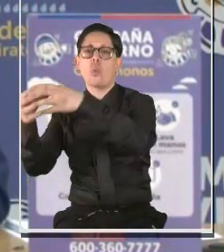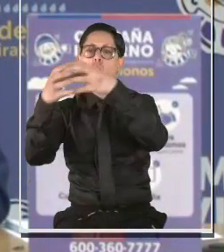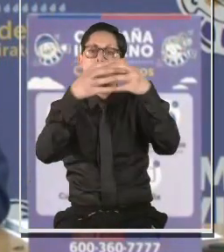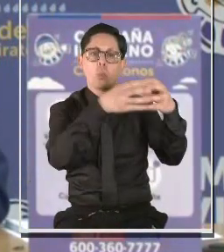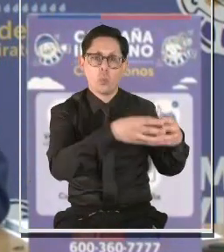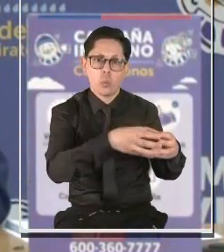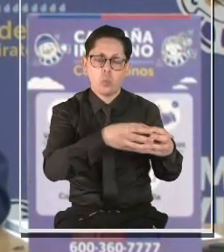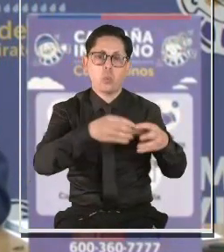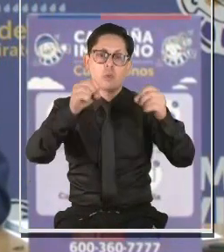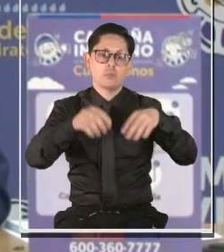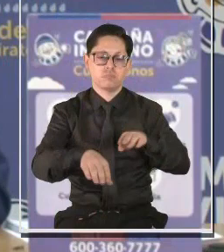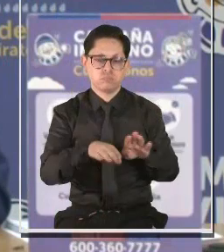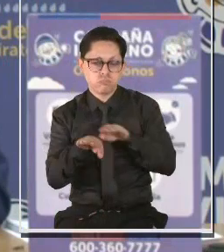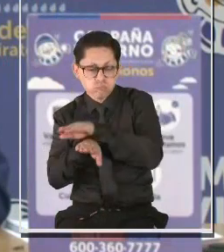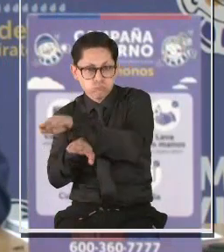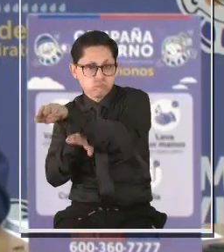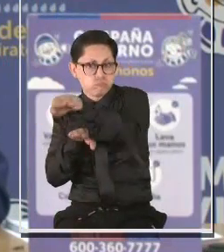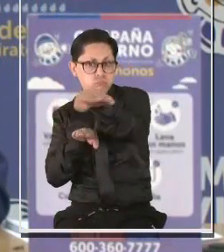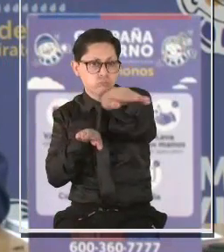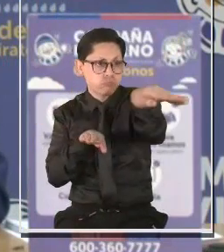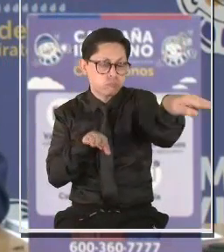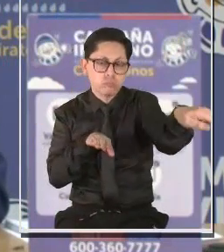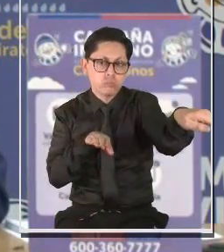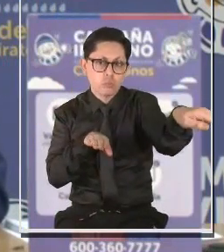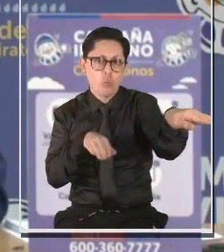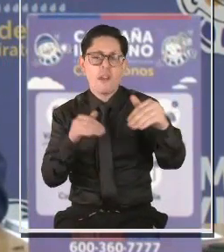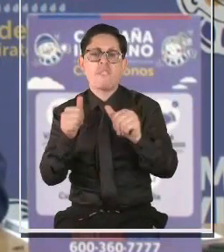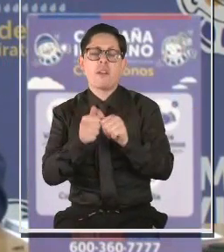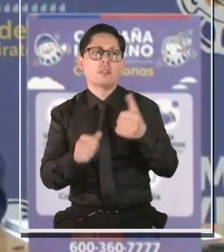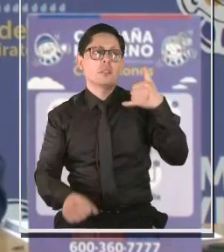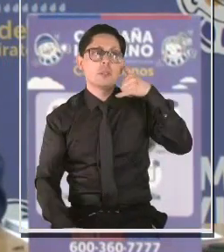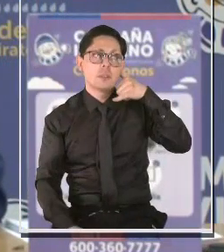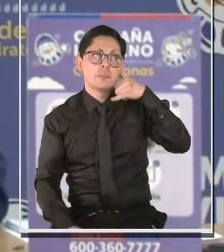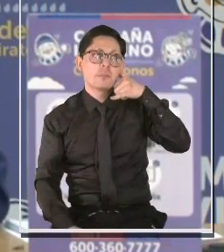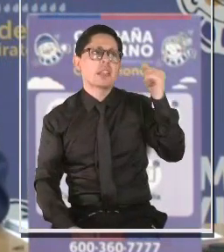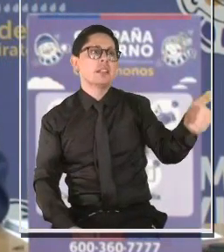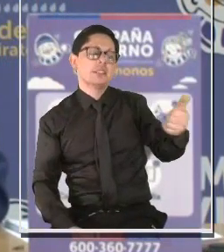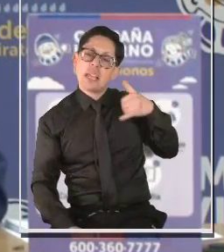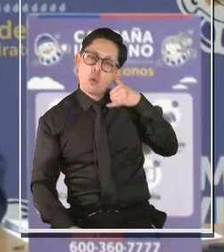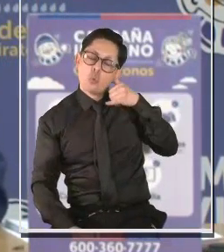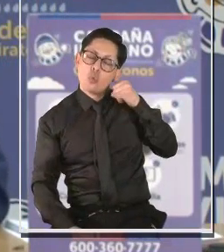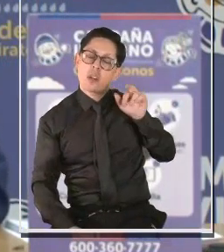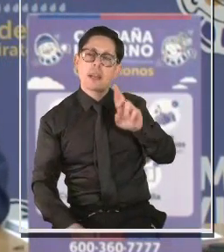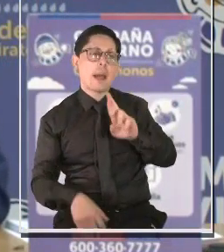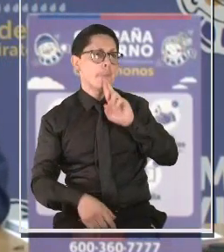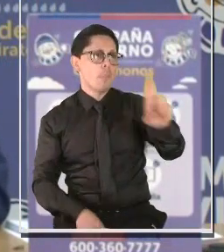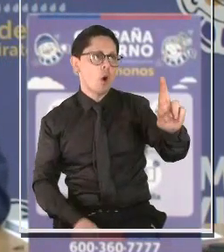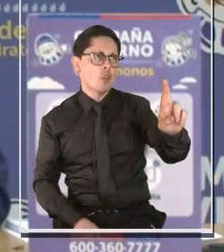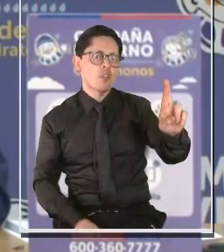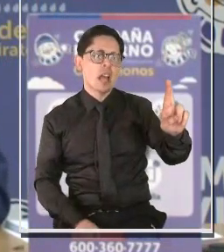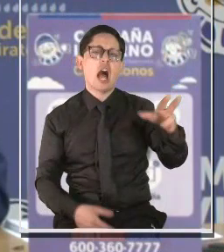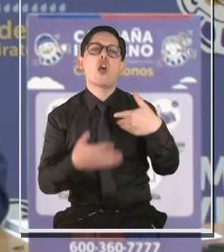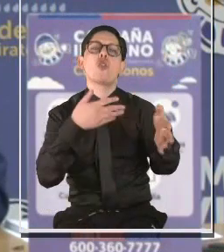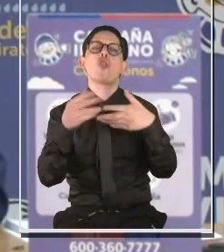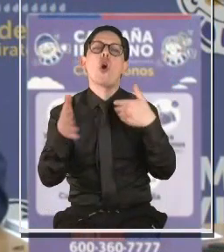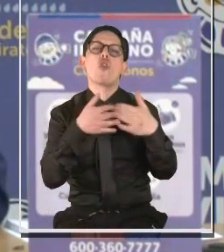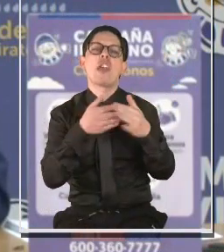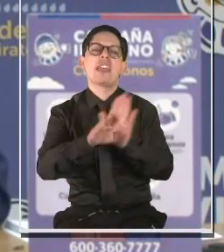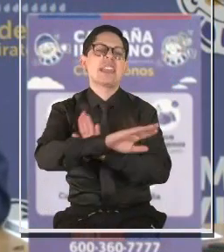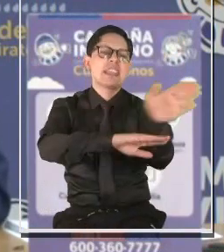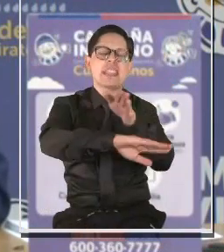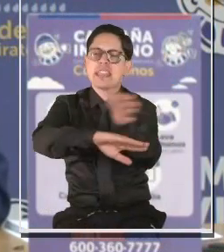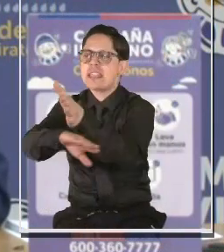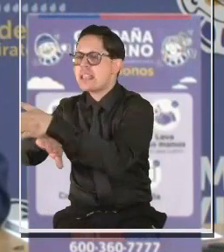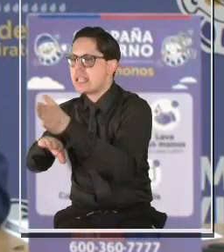si por las vacaciones están fuera de casa con este mismo teléfono salud responde los puede orientar a donde acudir Cuál es el lugar